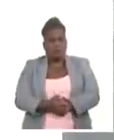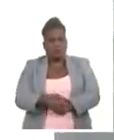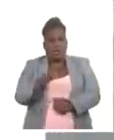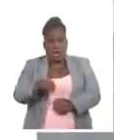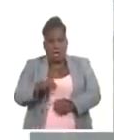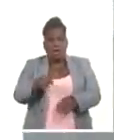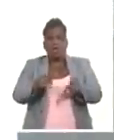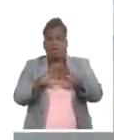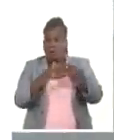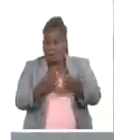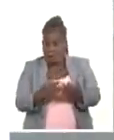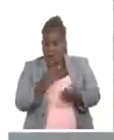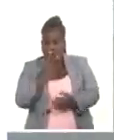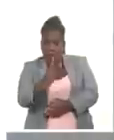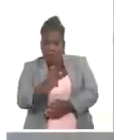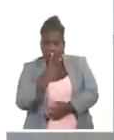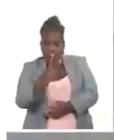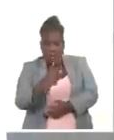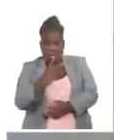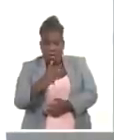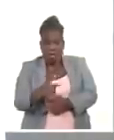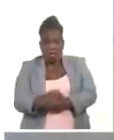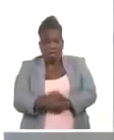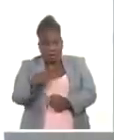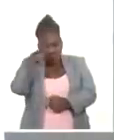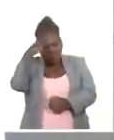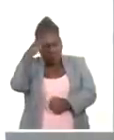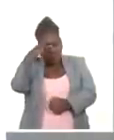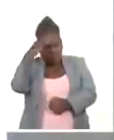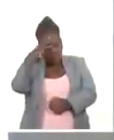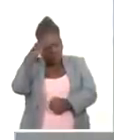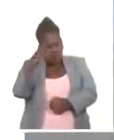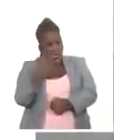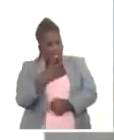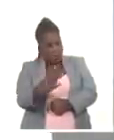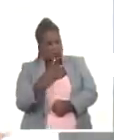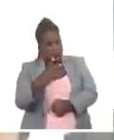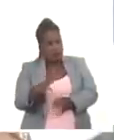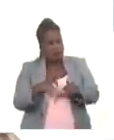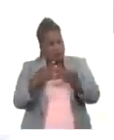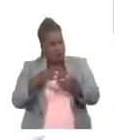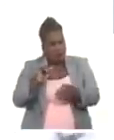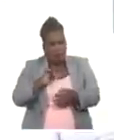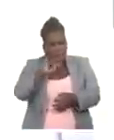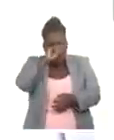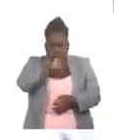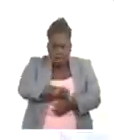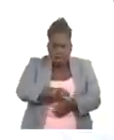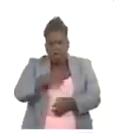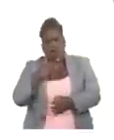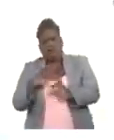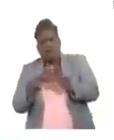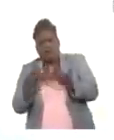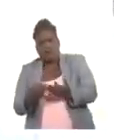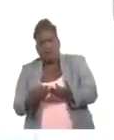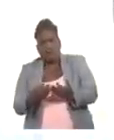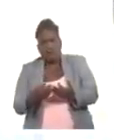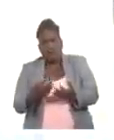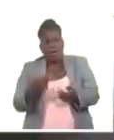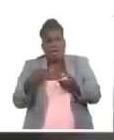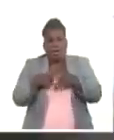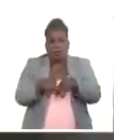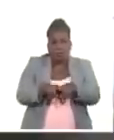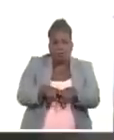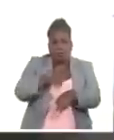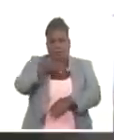los familiares de estos niños lesionados? Sí, cómo no. Desde ayer estamos constantemente con los familiares, o sea, al lado de